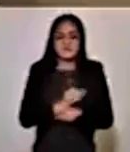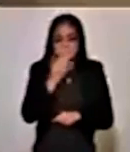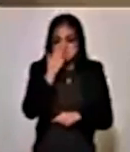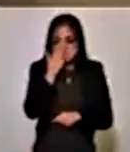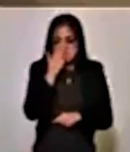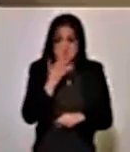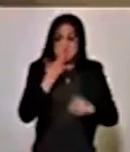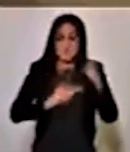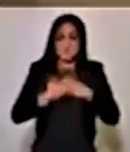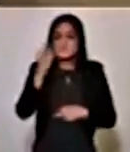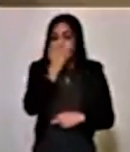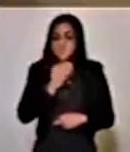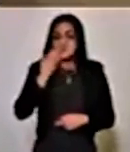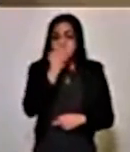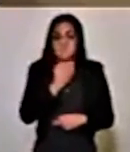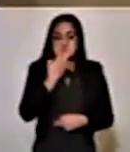Regreso a clases.